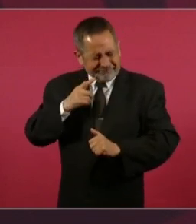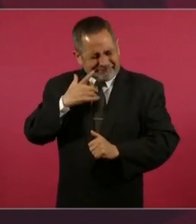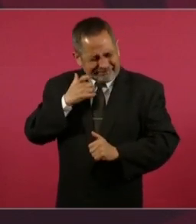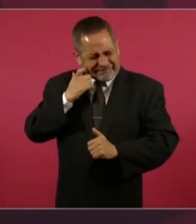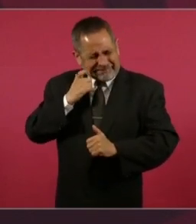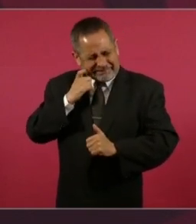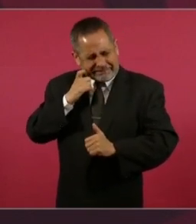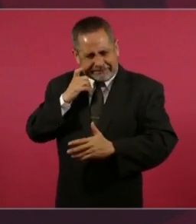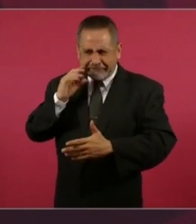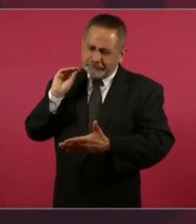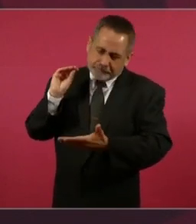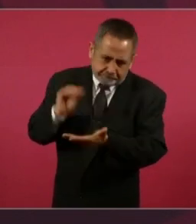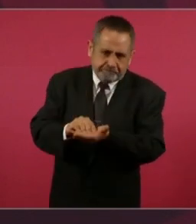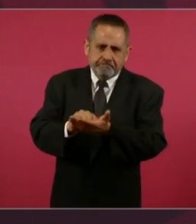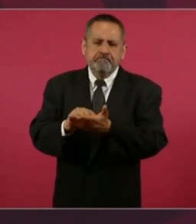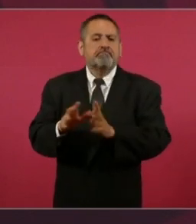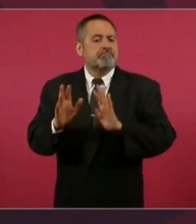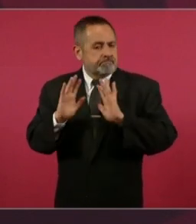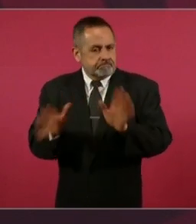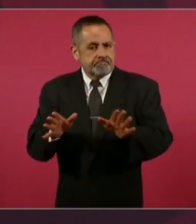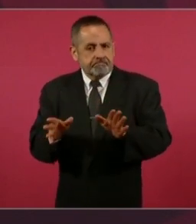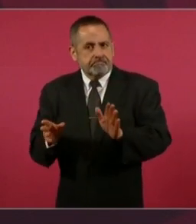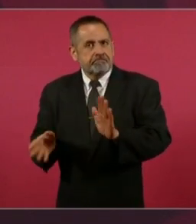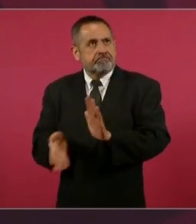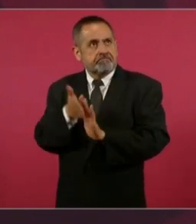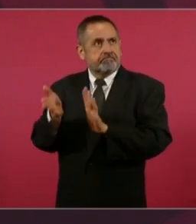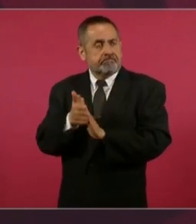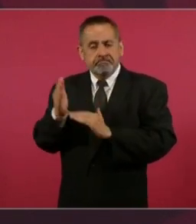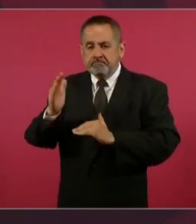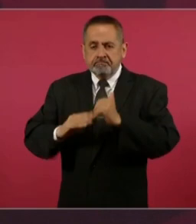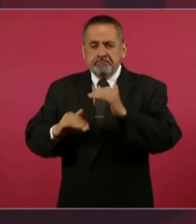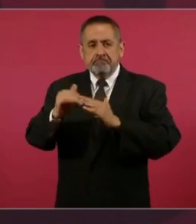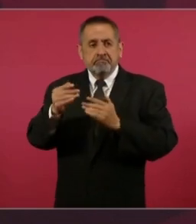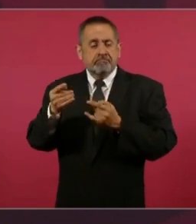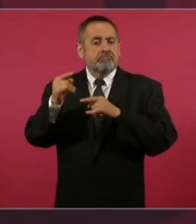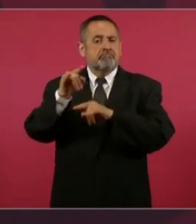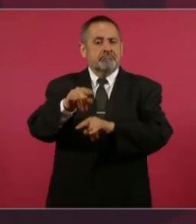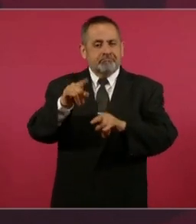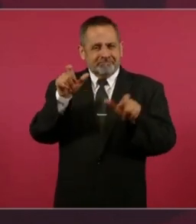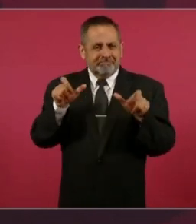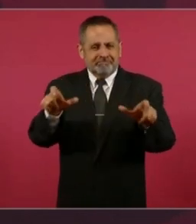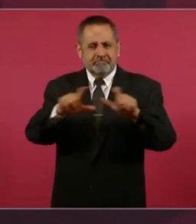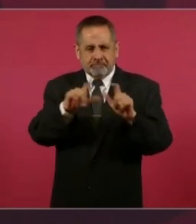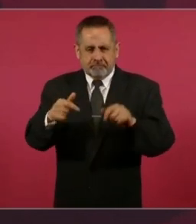y ya está ahí el cuartel de la guardia yo fui